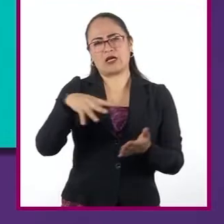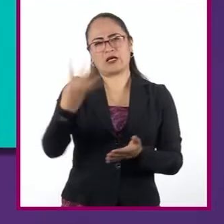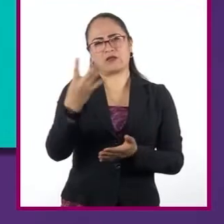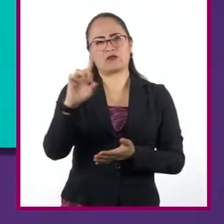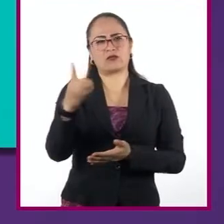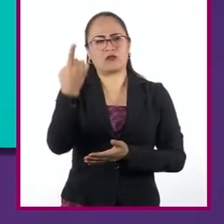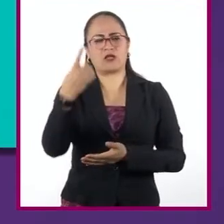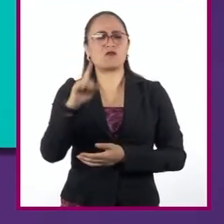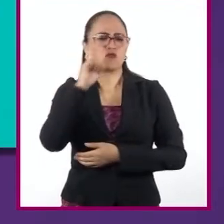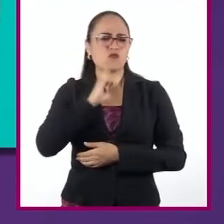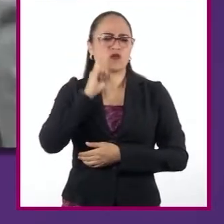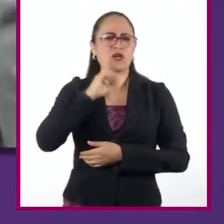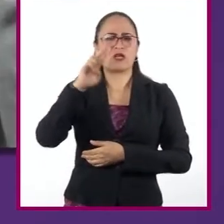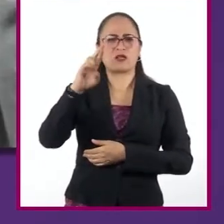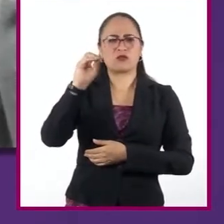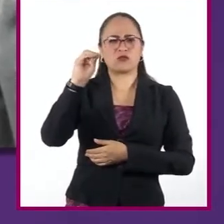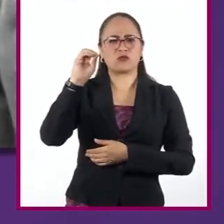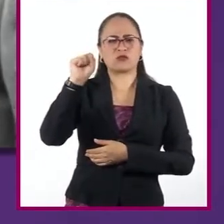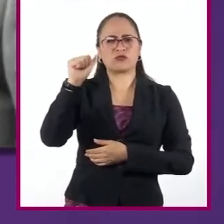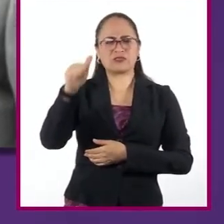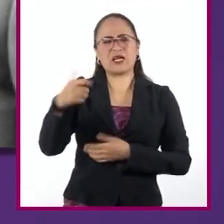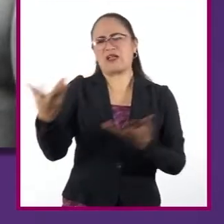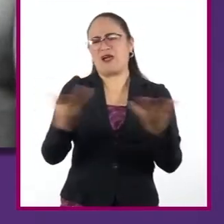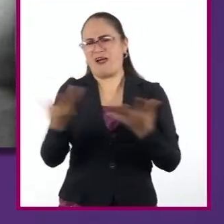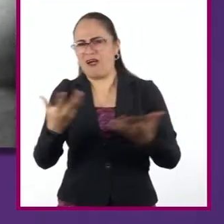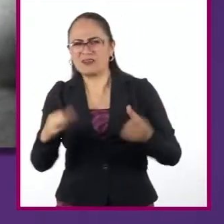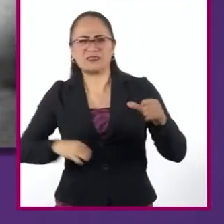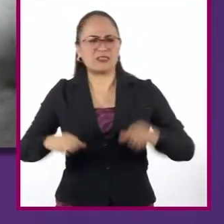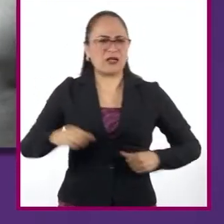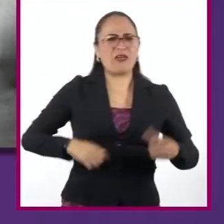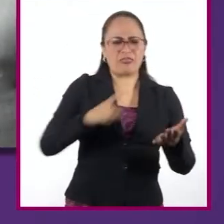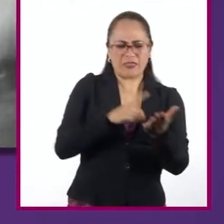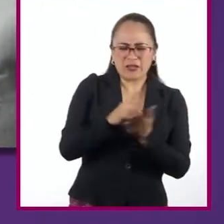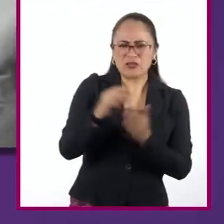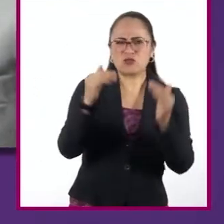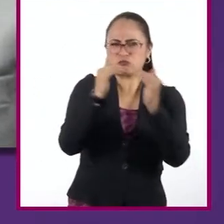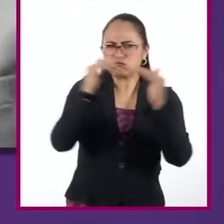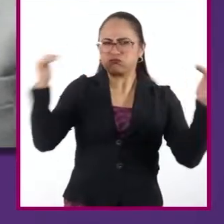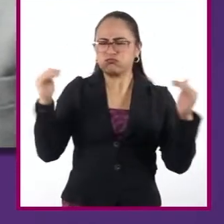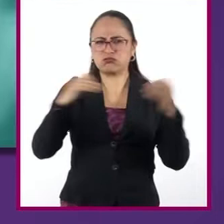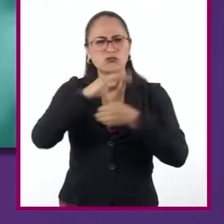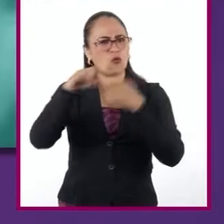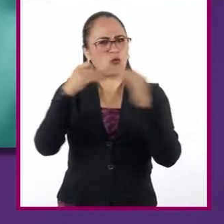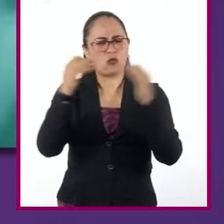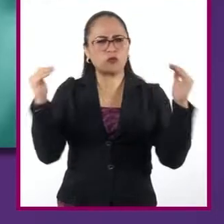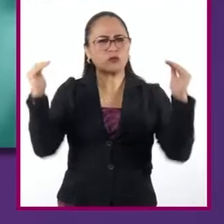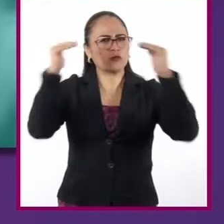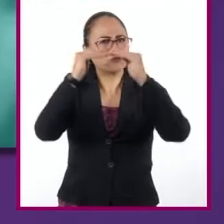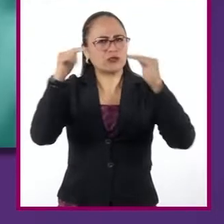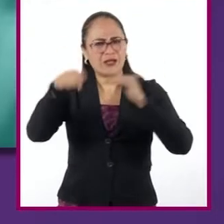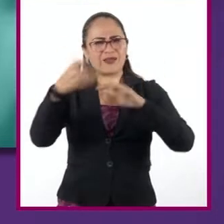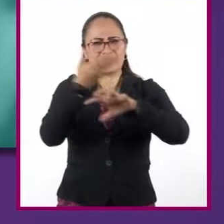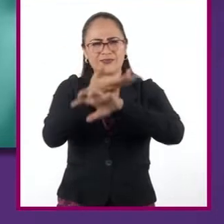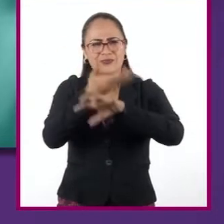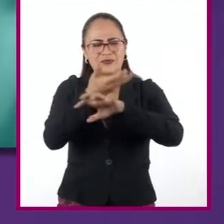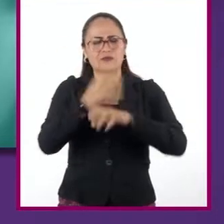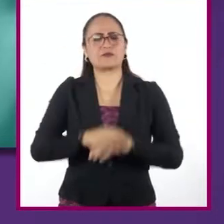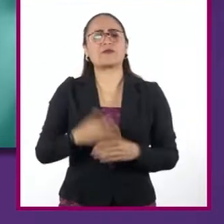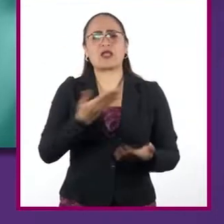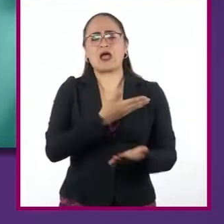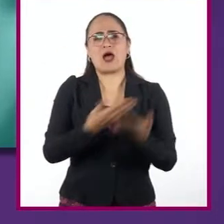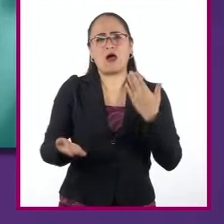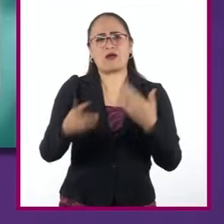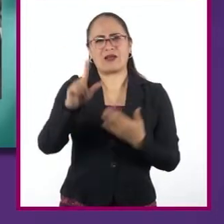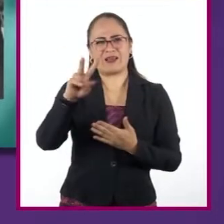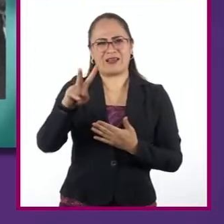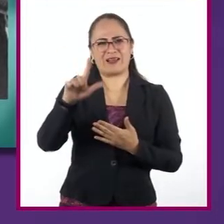violencia, Rosa Parks es recordada como una activista por la igualdad de los derechos civiles en Norteamérica. Actualmente, tanto el reclutamiento forzado de la